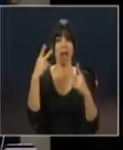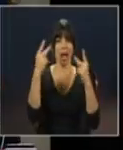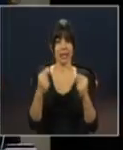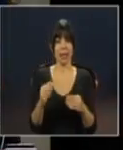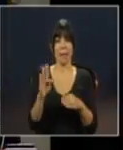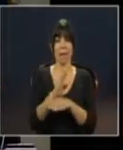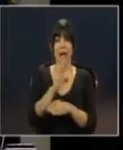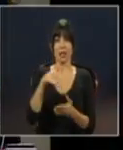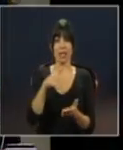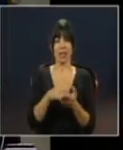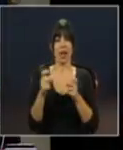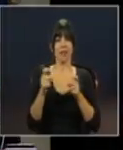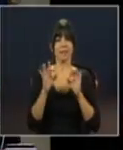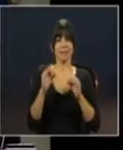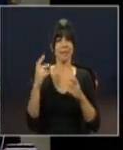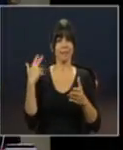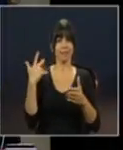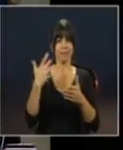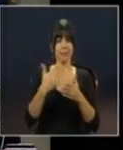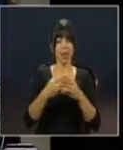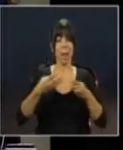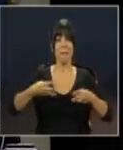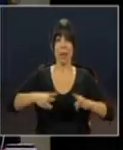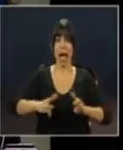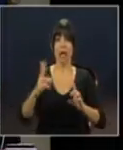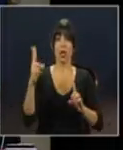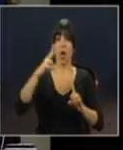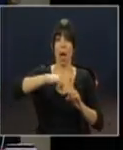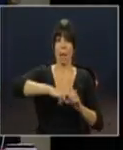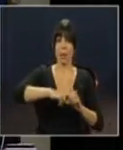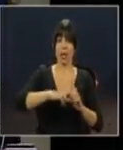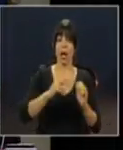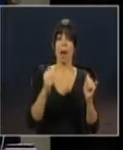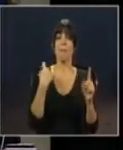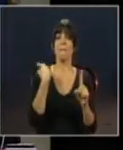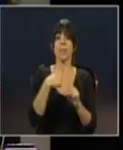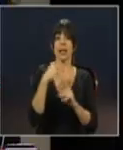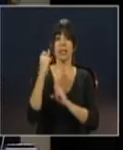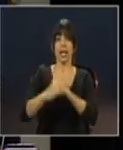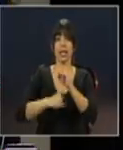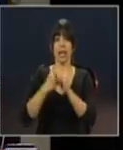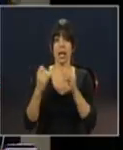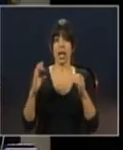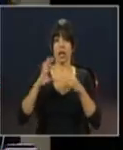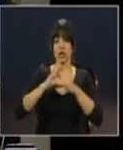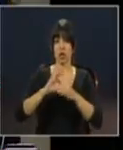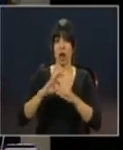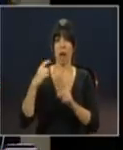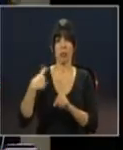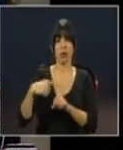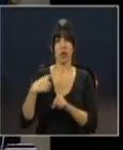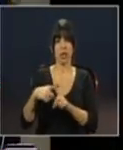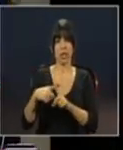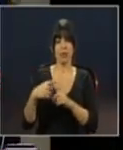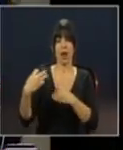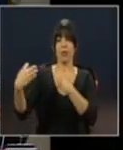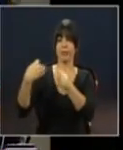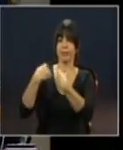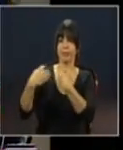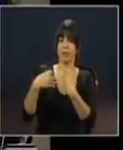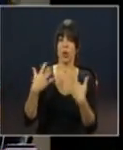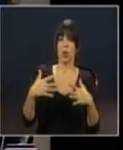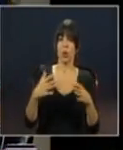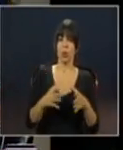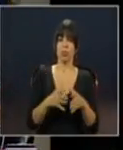Banco Central. Las medidas adoptadas, junto con una coyuntura internacional favorable, explican los alentadores